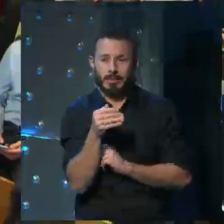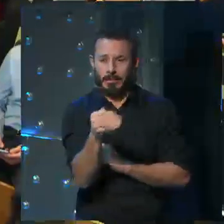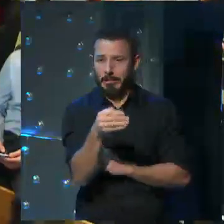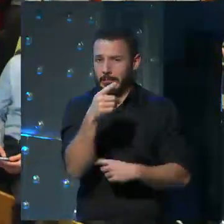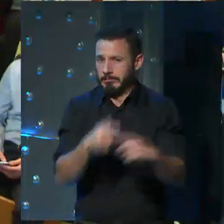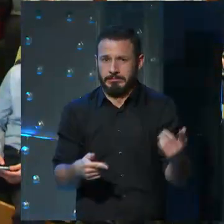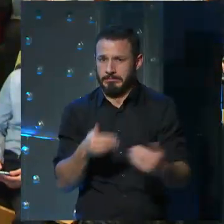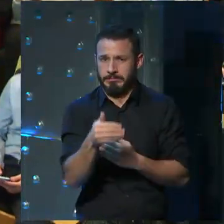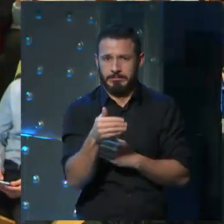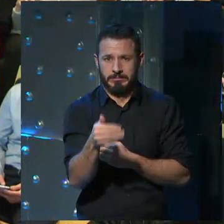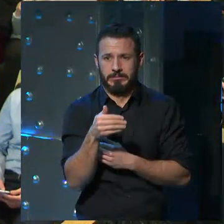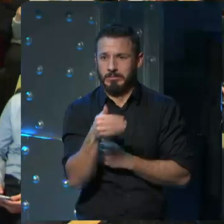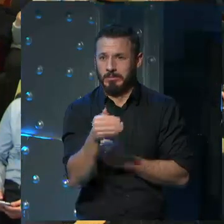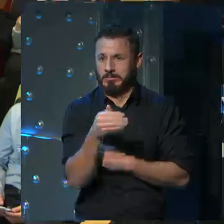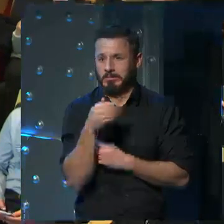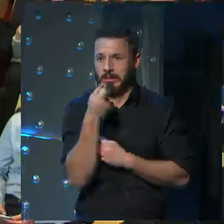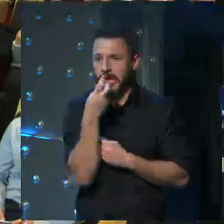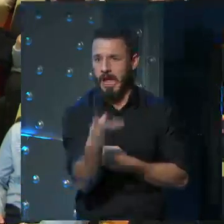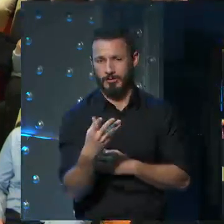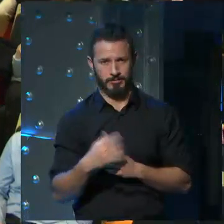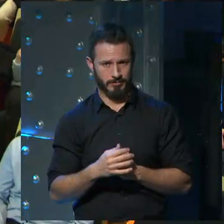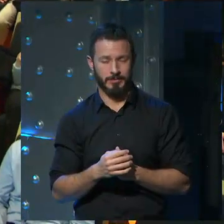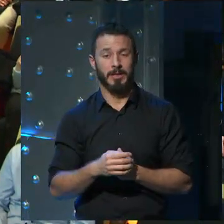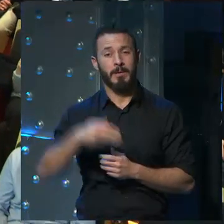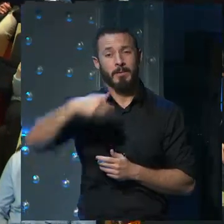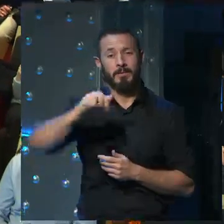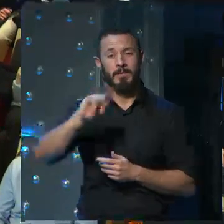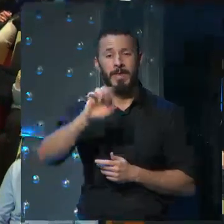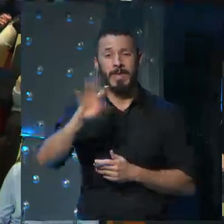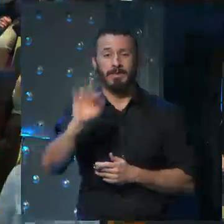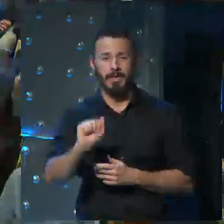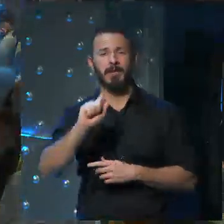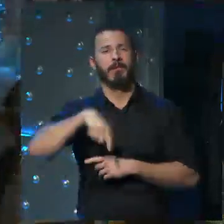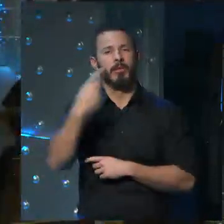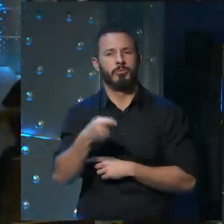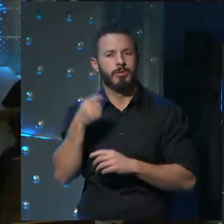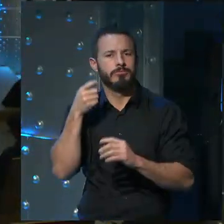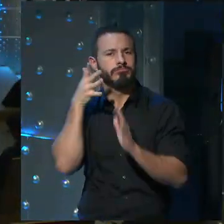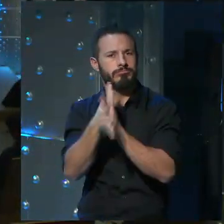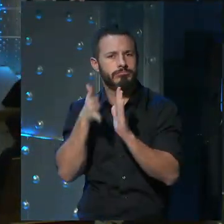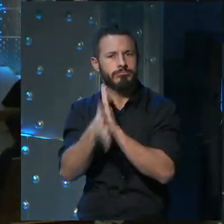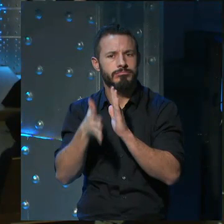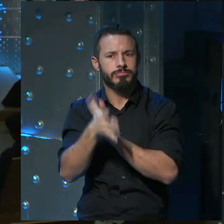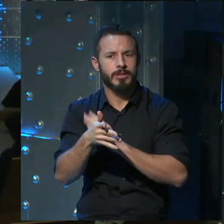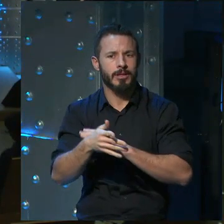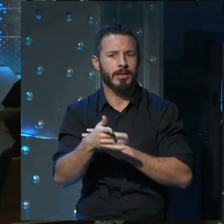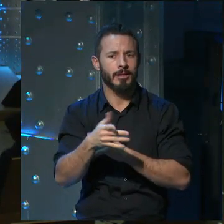en los próximos años. Marieta luego nos contará mucho más sobre todo lo que ella